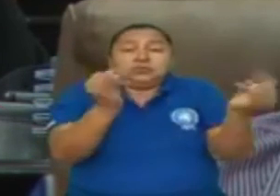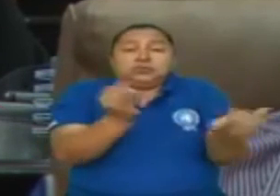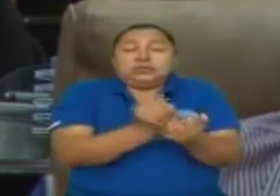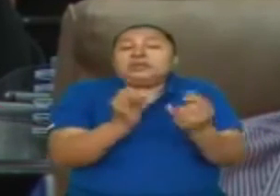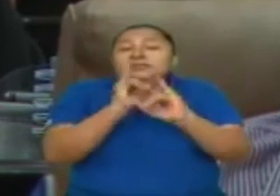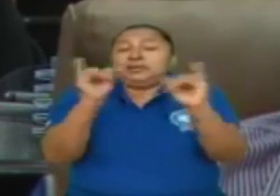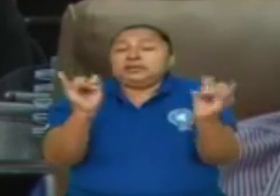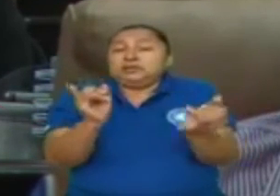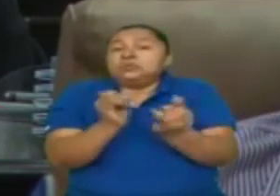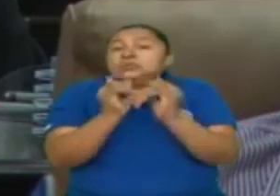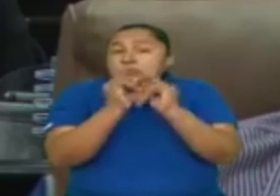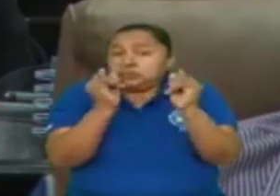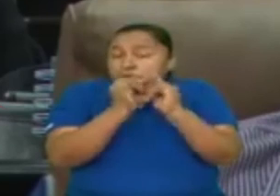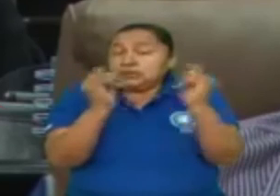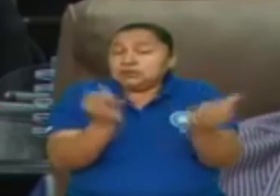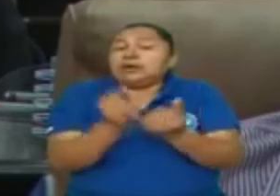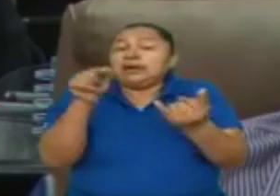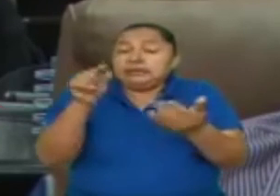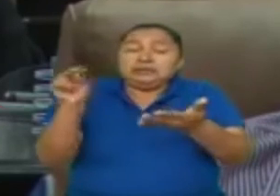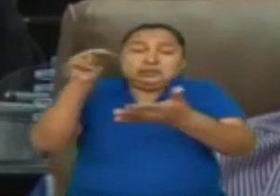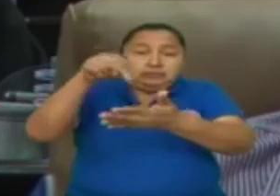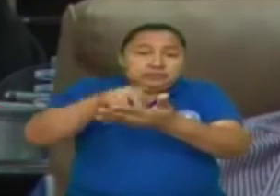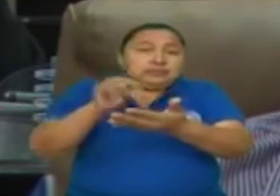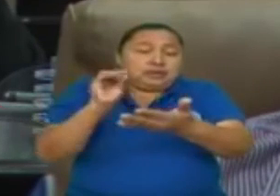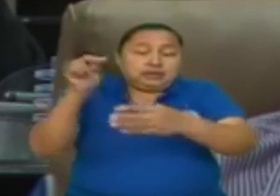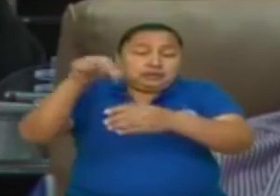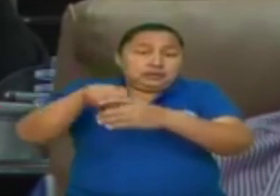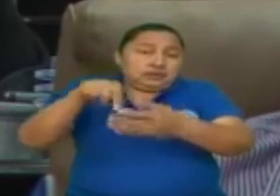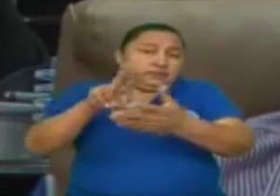las IFI, donde entramos nosotros como país.